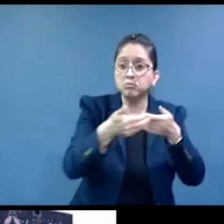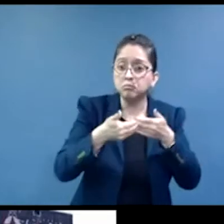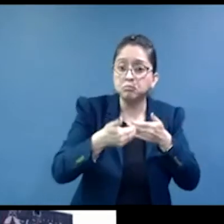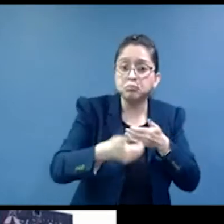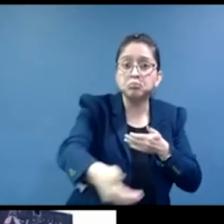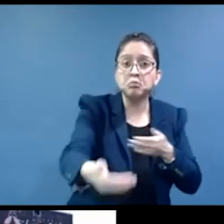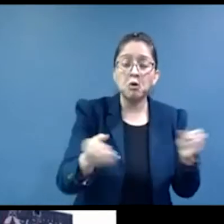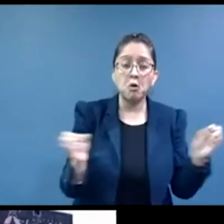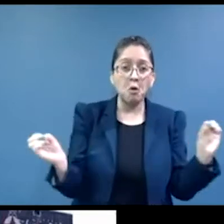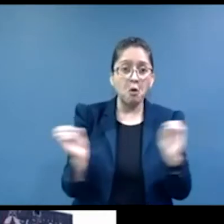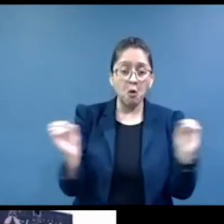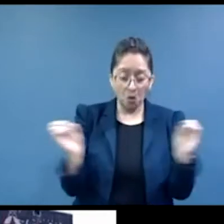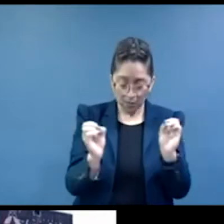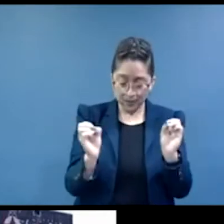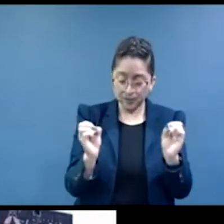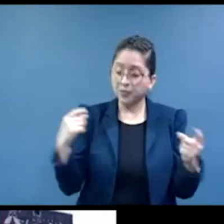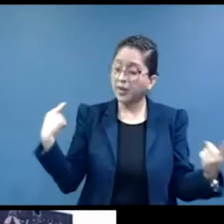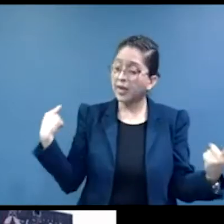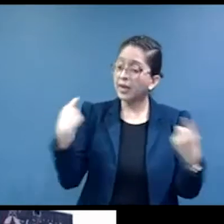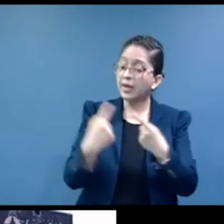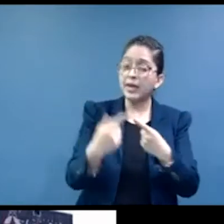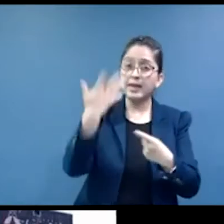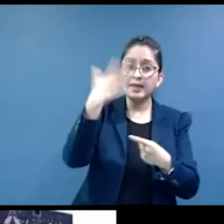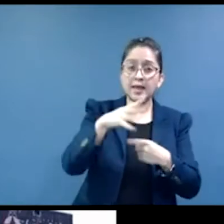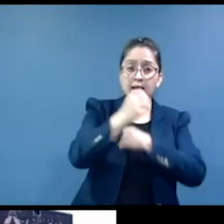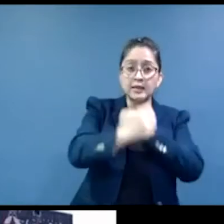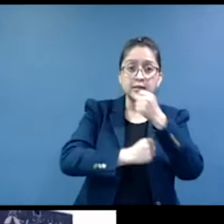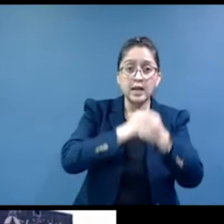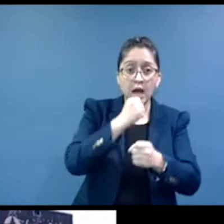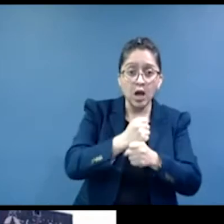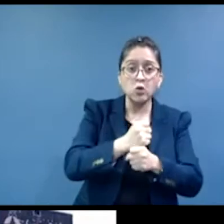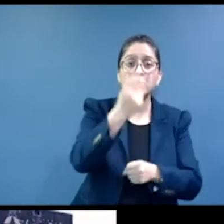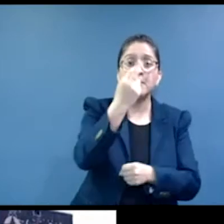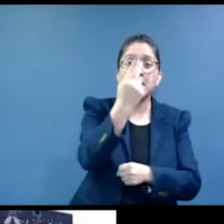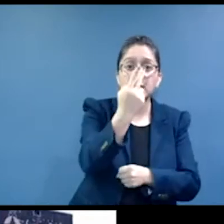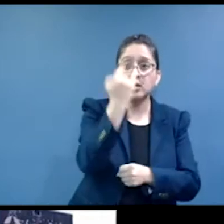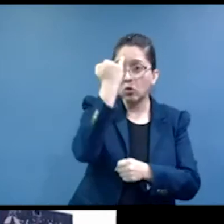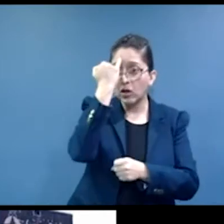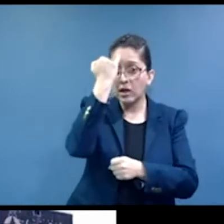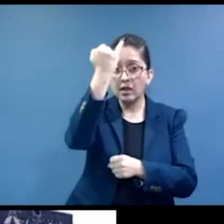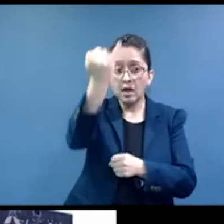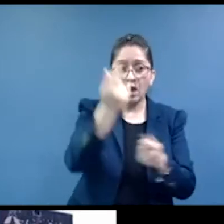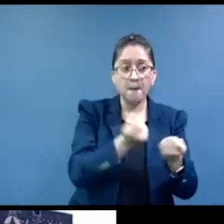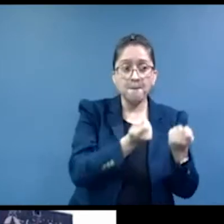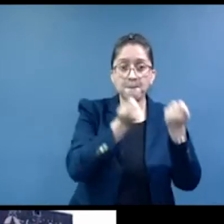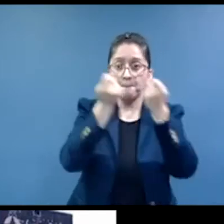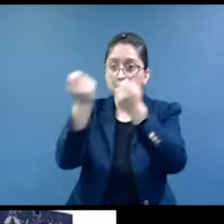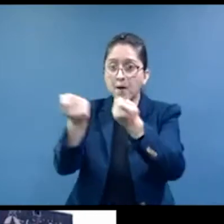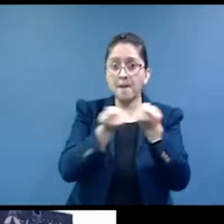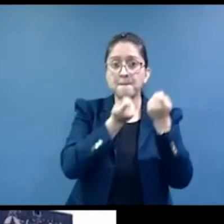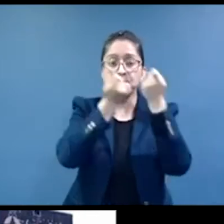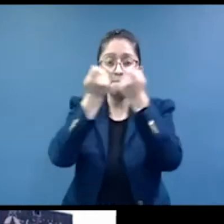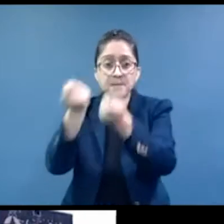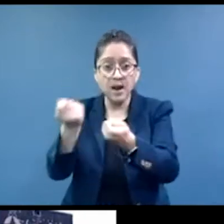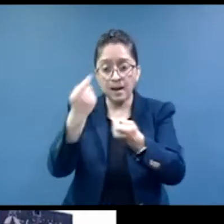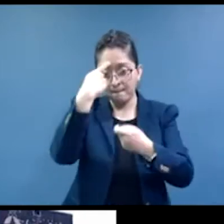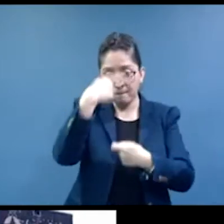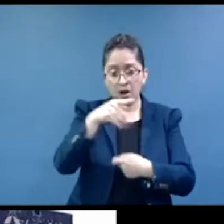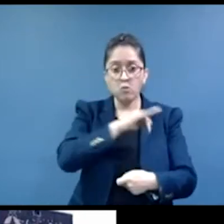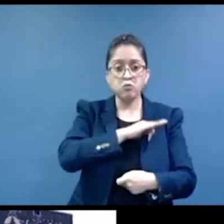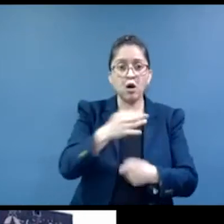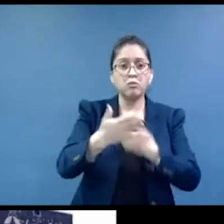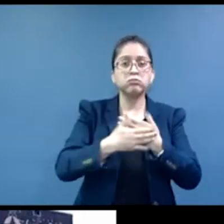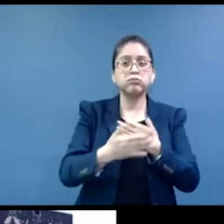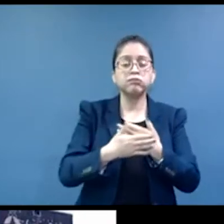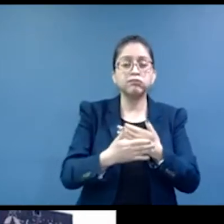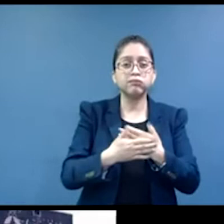última década se han presentado al menos 25 iniciativas que buscan regular la reproducción humana asistida. Y